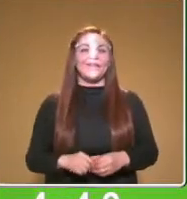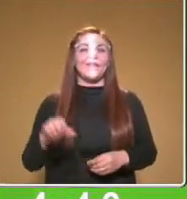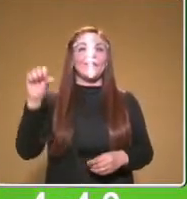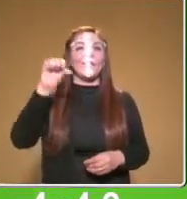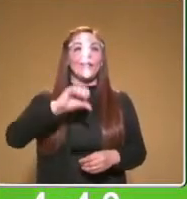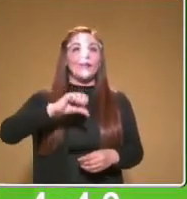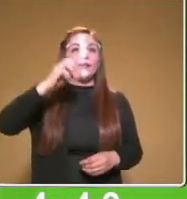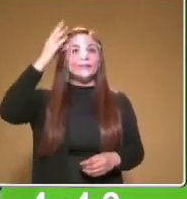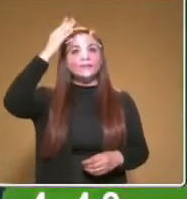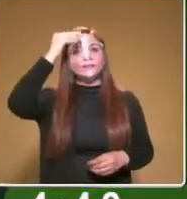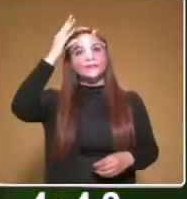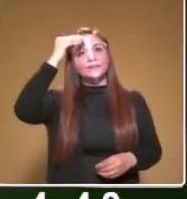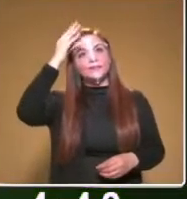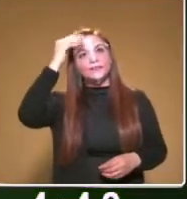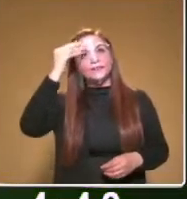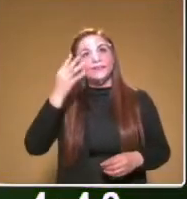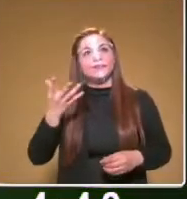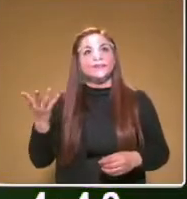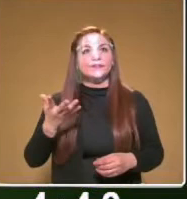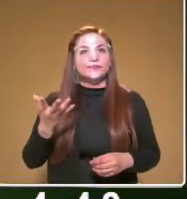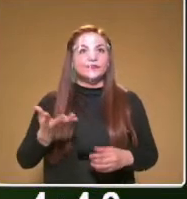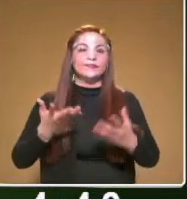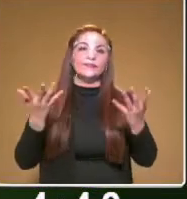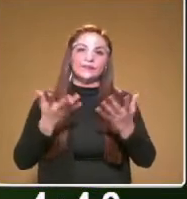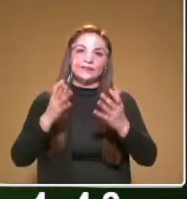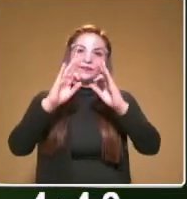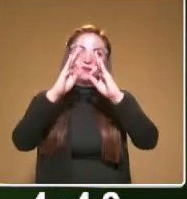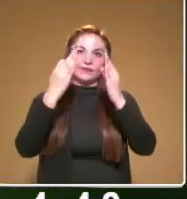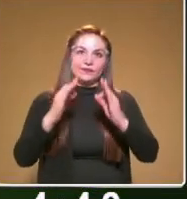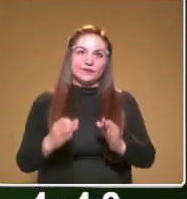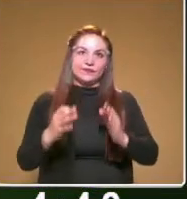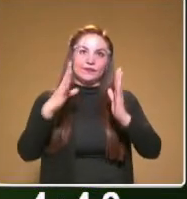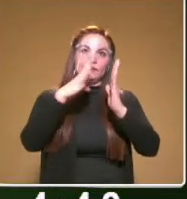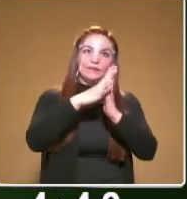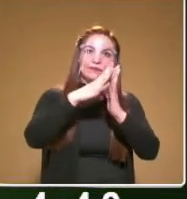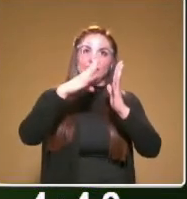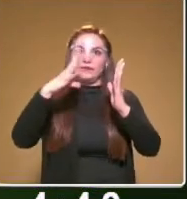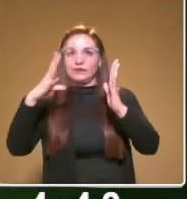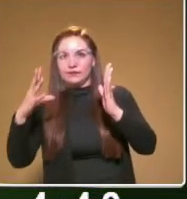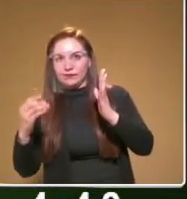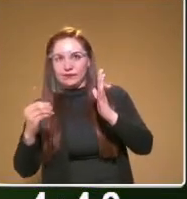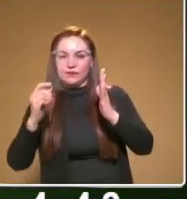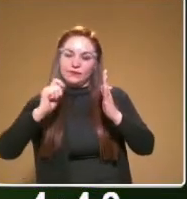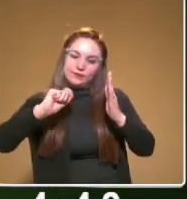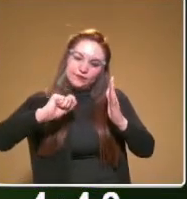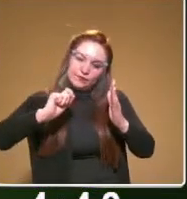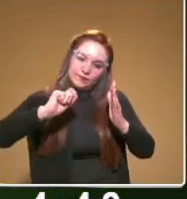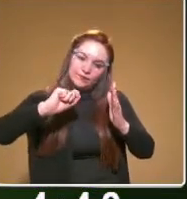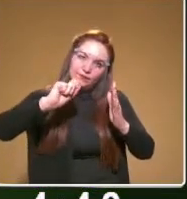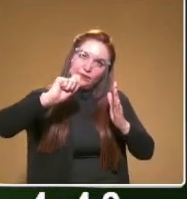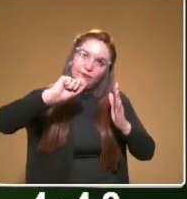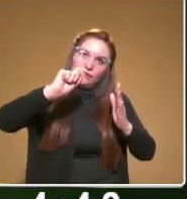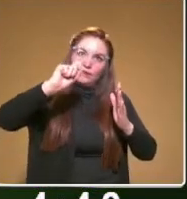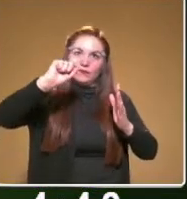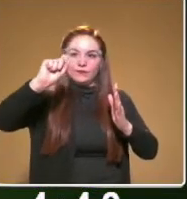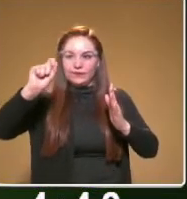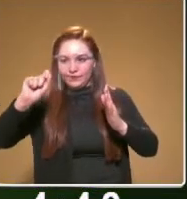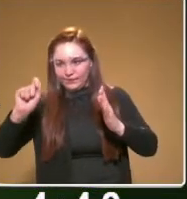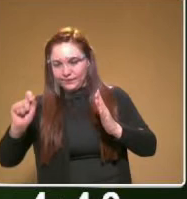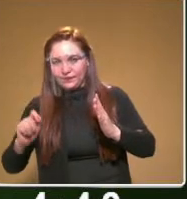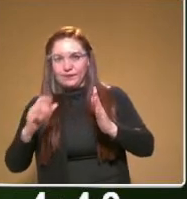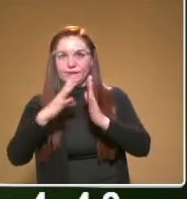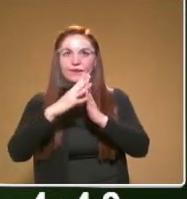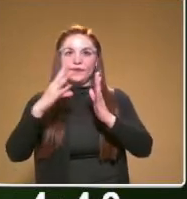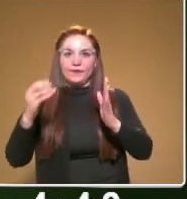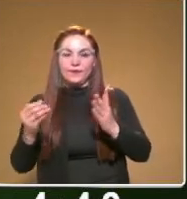aprendimos, maestra, a la reproducción de figuras, porque lo estábamos haciendo cuadrito por cuadrito, pero no iba a quedar aquí la cosa tan fácil. Te lo